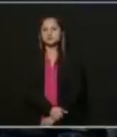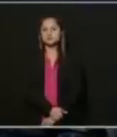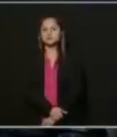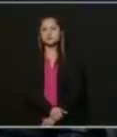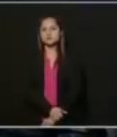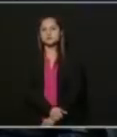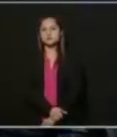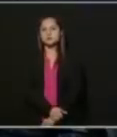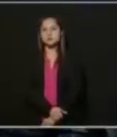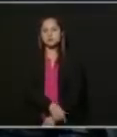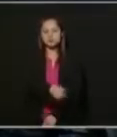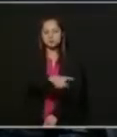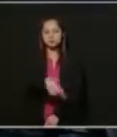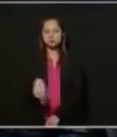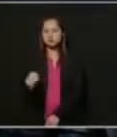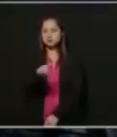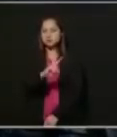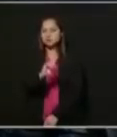se inscriben